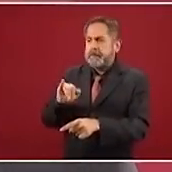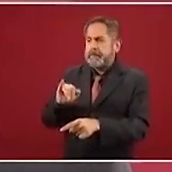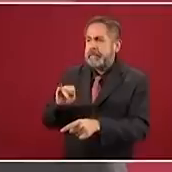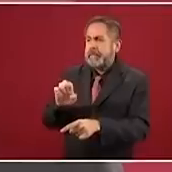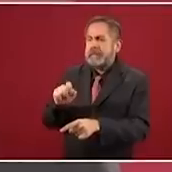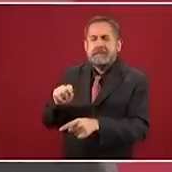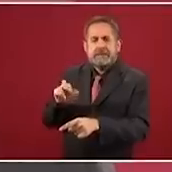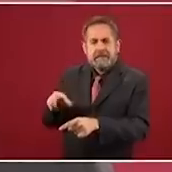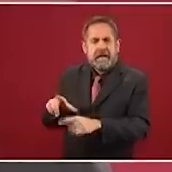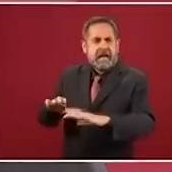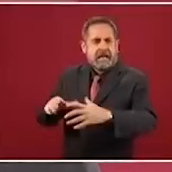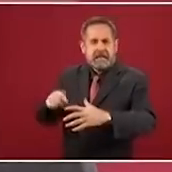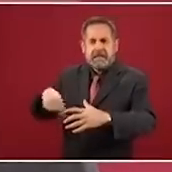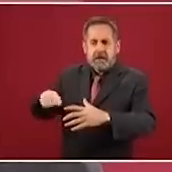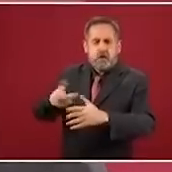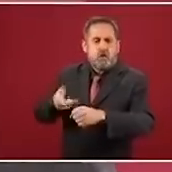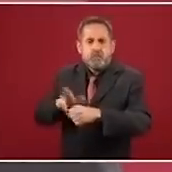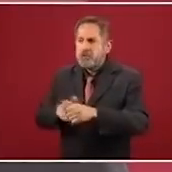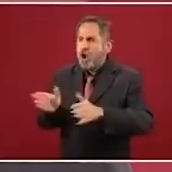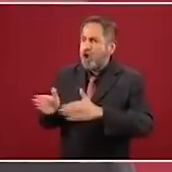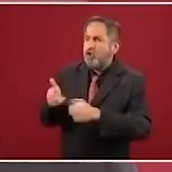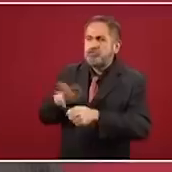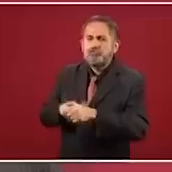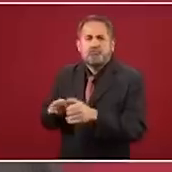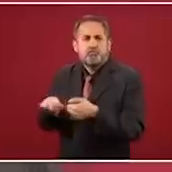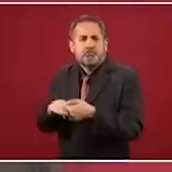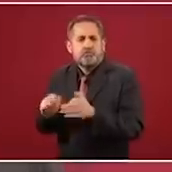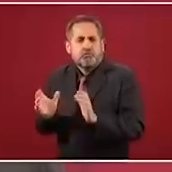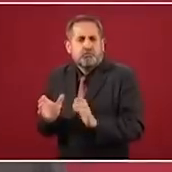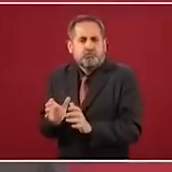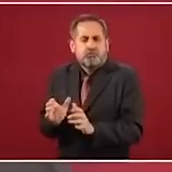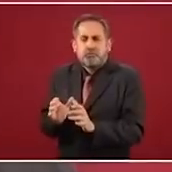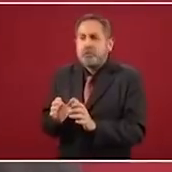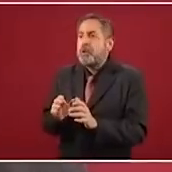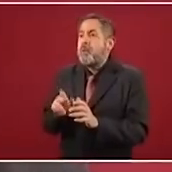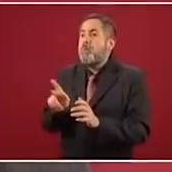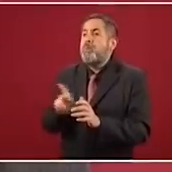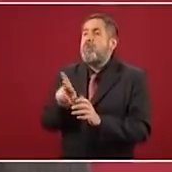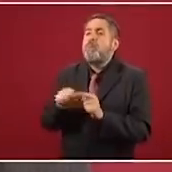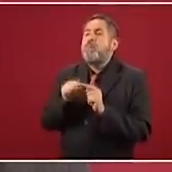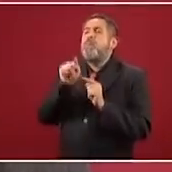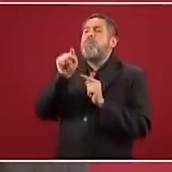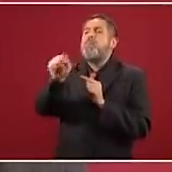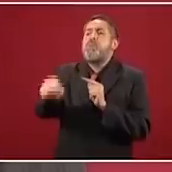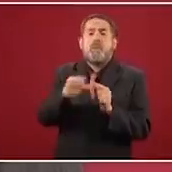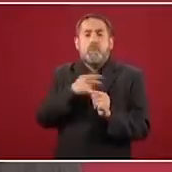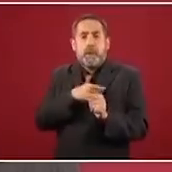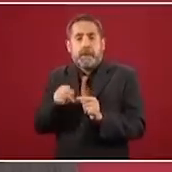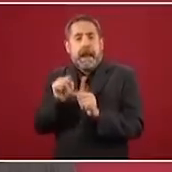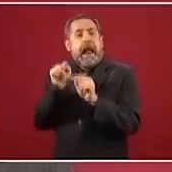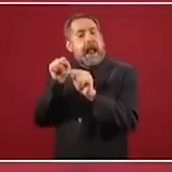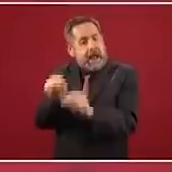que son unidades médicas, que son hospitales ubicados en las zonas más pobres